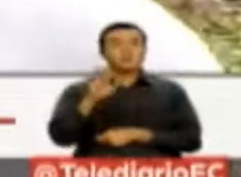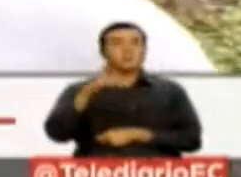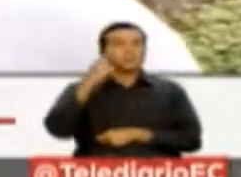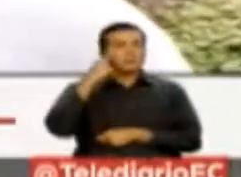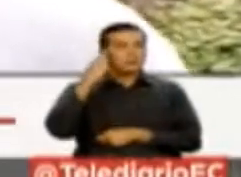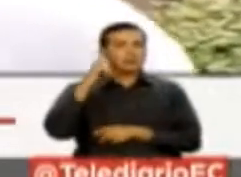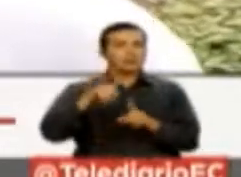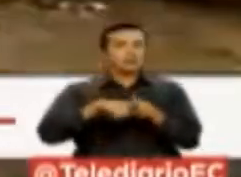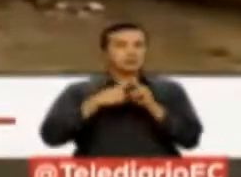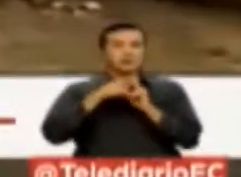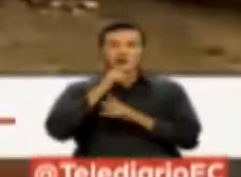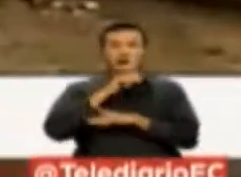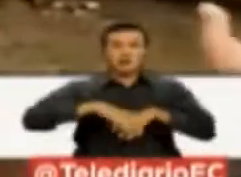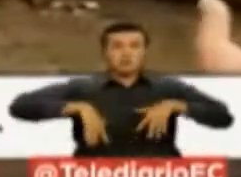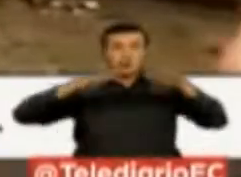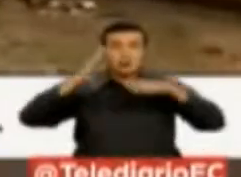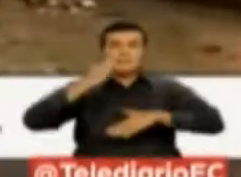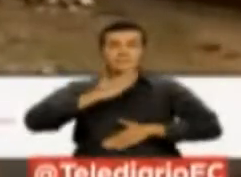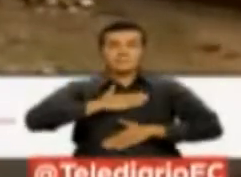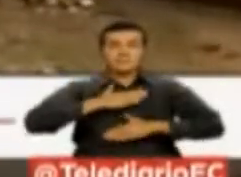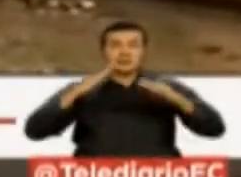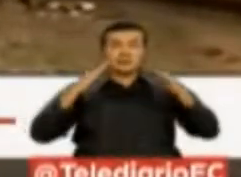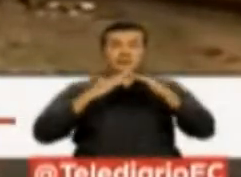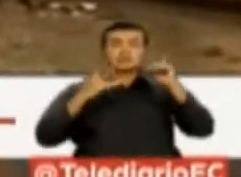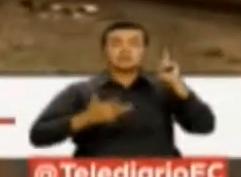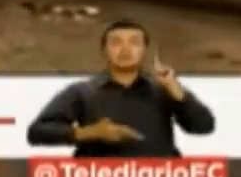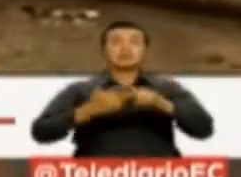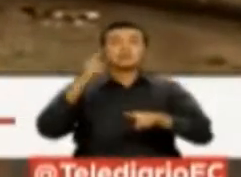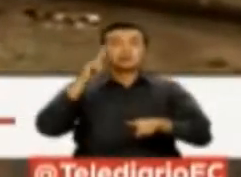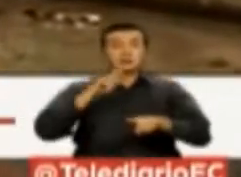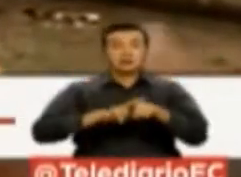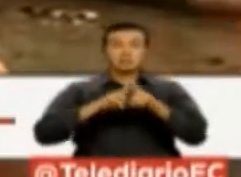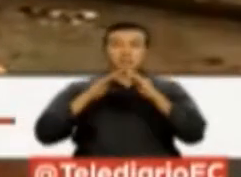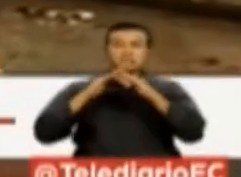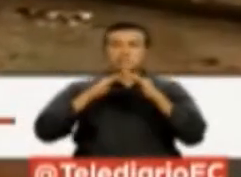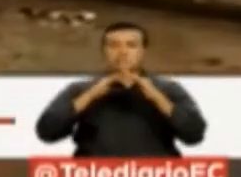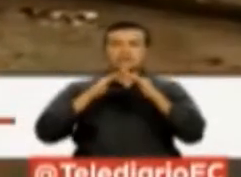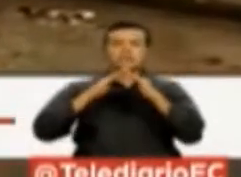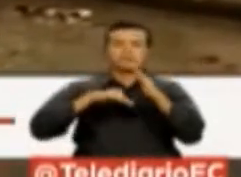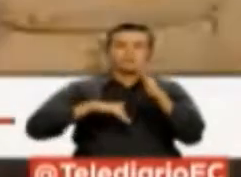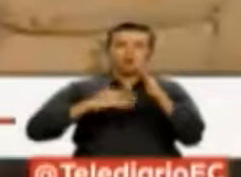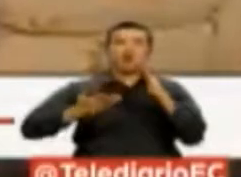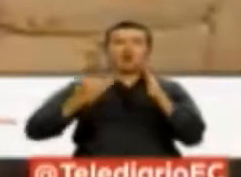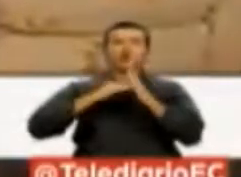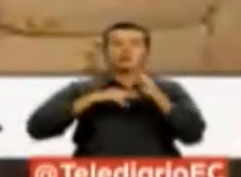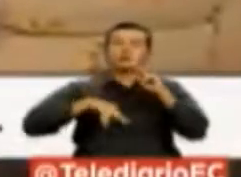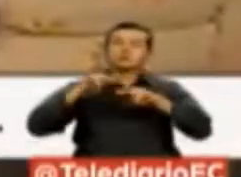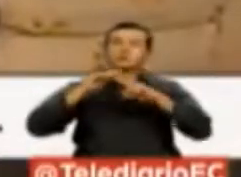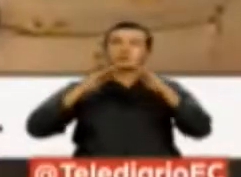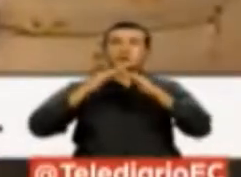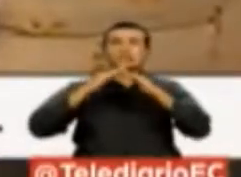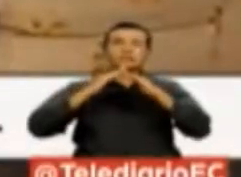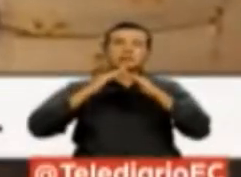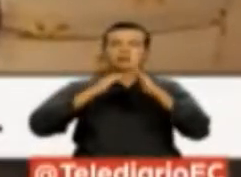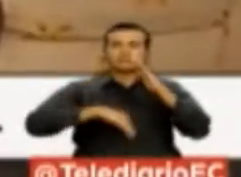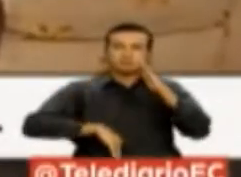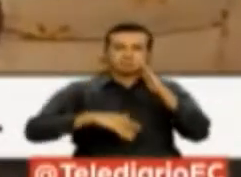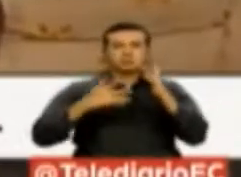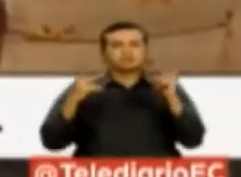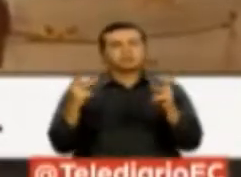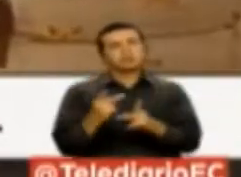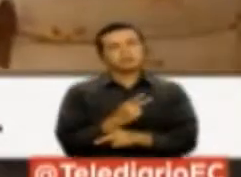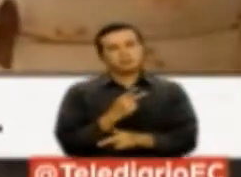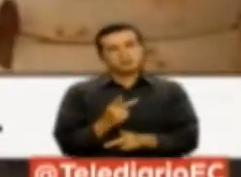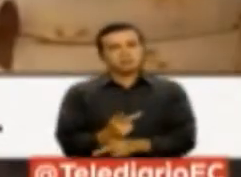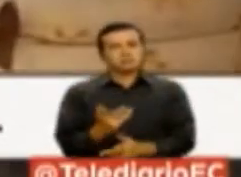comenzar a idioma ya mi casa ya por tres ocasiones se ha querido caer y he tenido que vuelta a construir les preocupa pues las casas